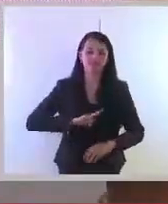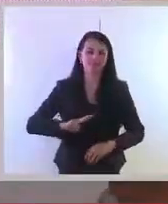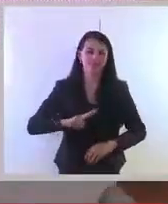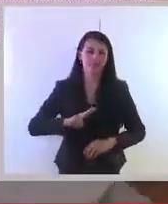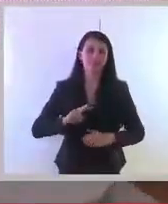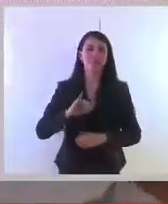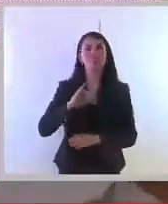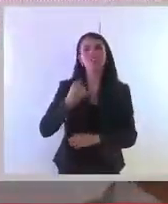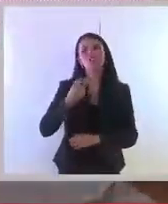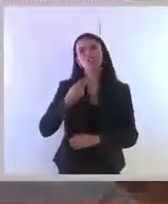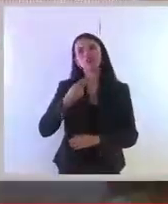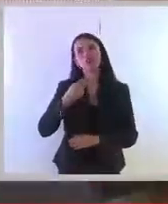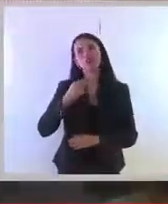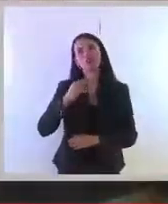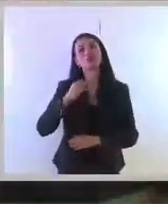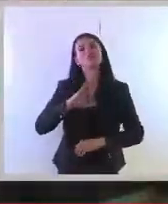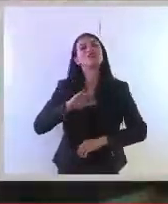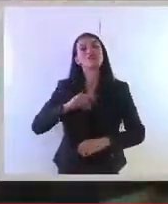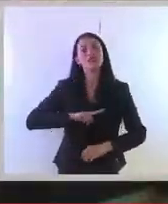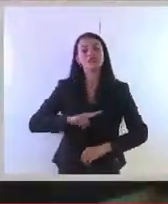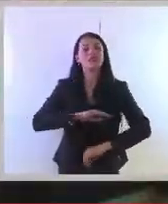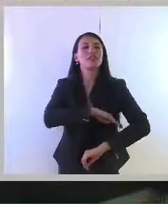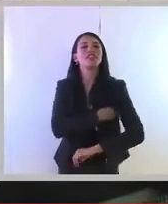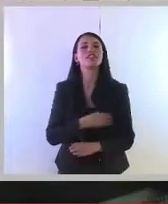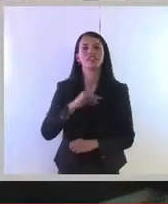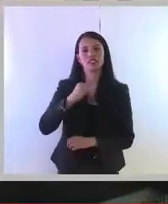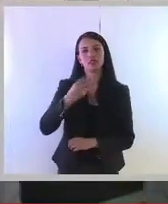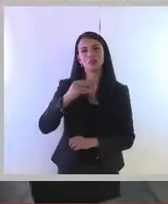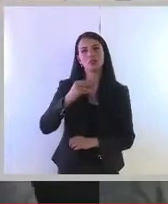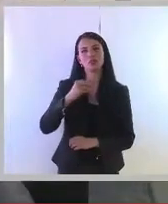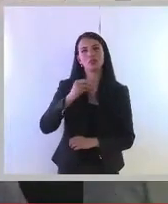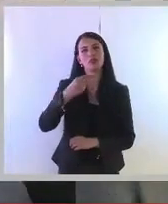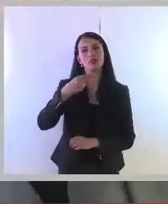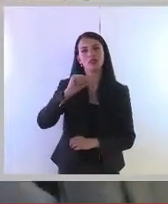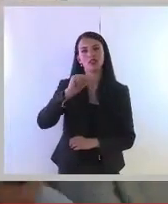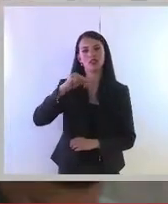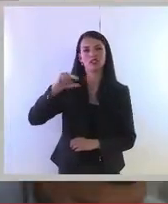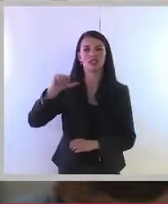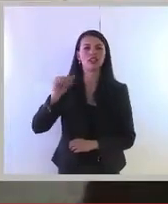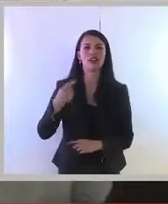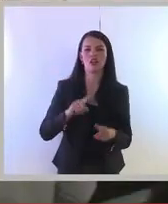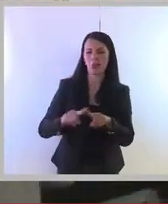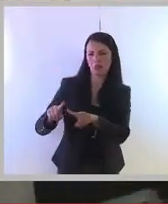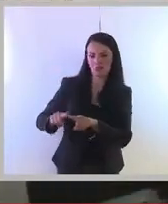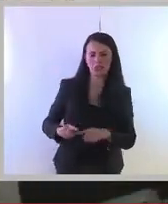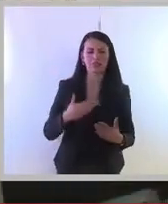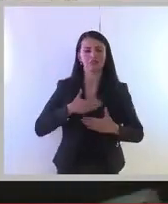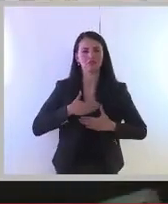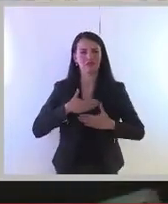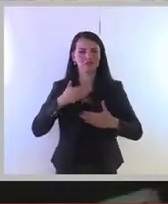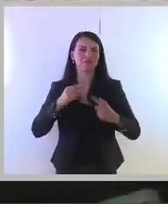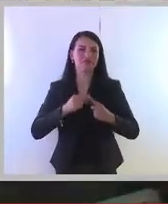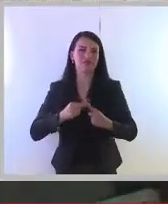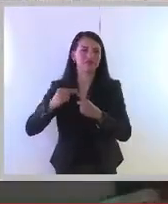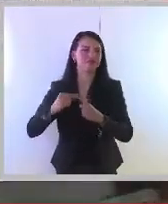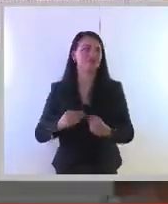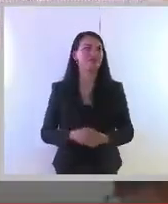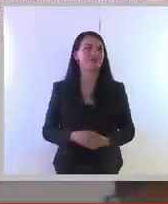Joana, a las embajadoras, al viceministro Umaña, Aida, a todos un saludo muy especial.